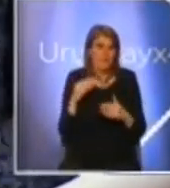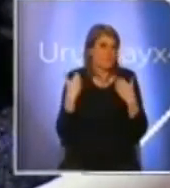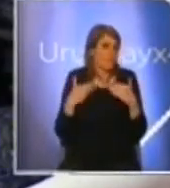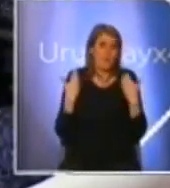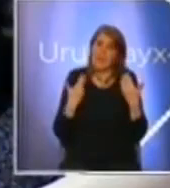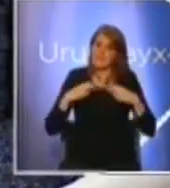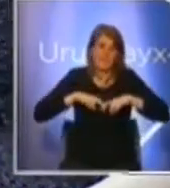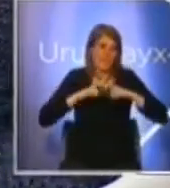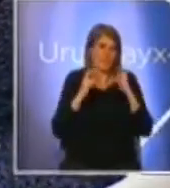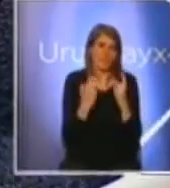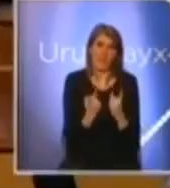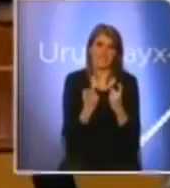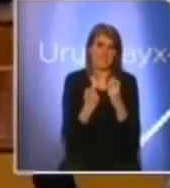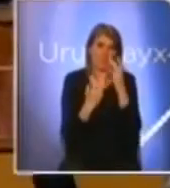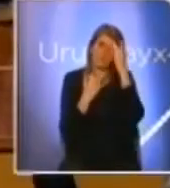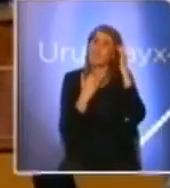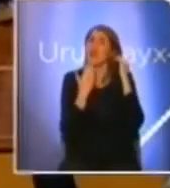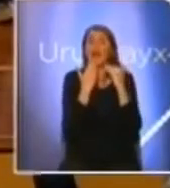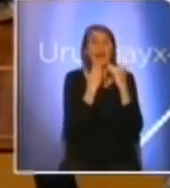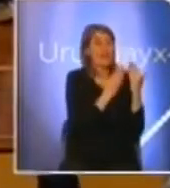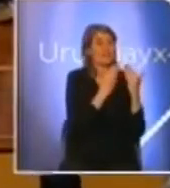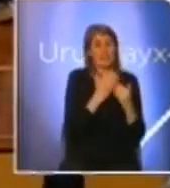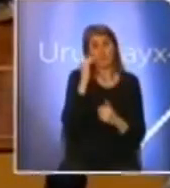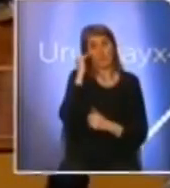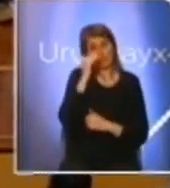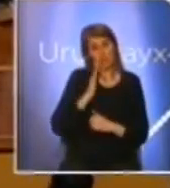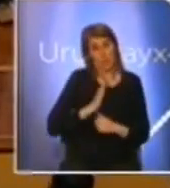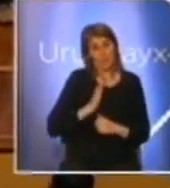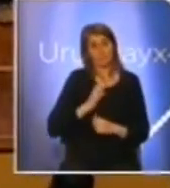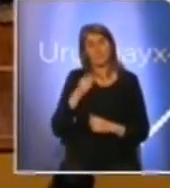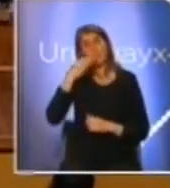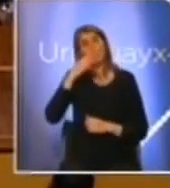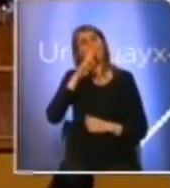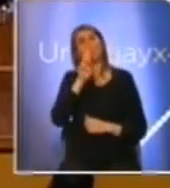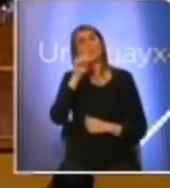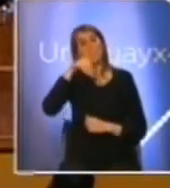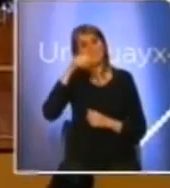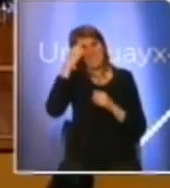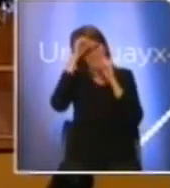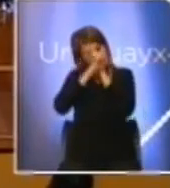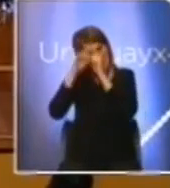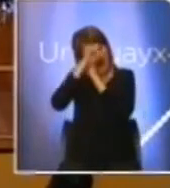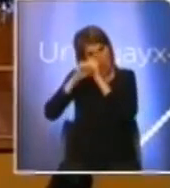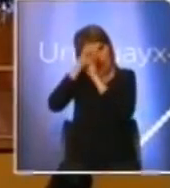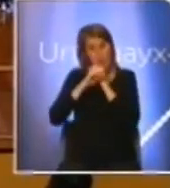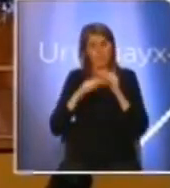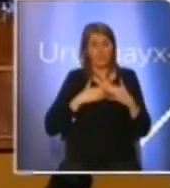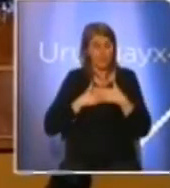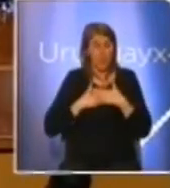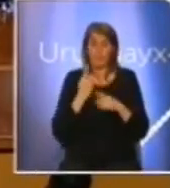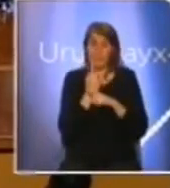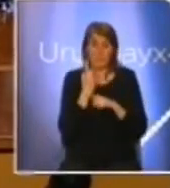país. Muy bien, gracias profesora. Ingeniero Gru. Muchas gracias, buenas noches. Yo en primer lugar